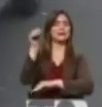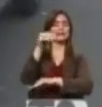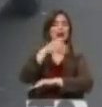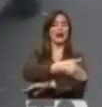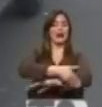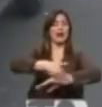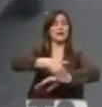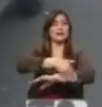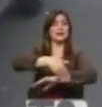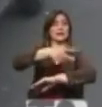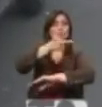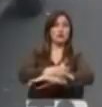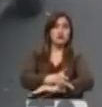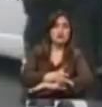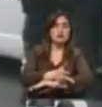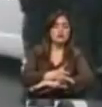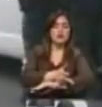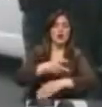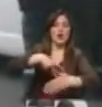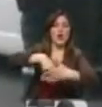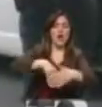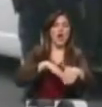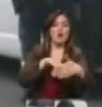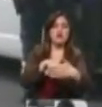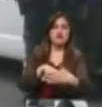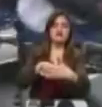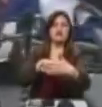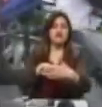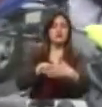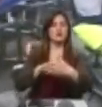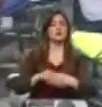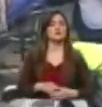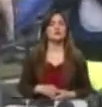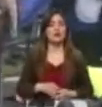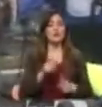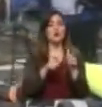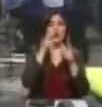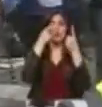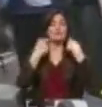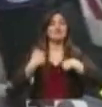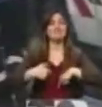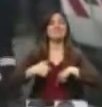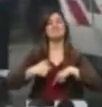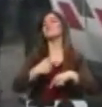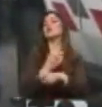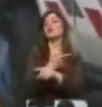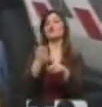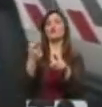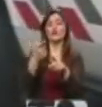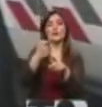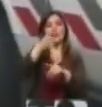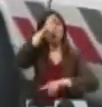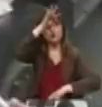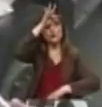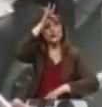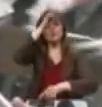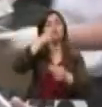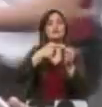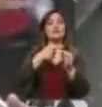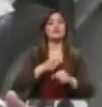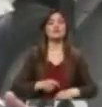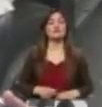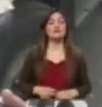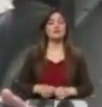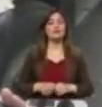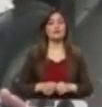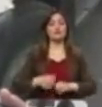calle, obstaculizando por varios minutos el tránsito vehicular. Los heridos fueron trasladados a diferentes centros médicos de Quito. Las